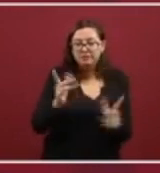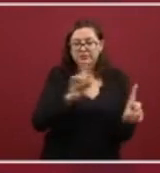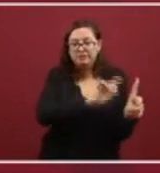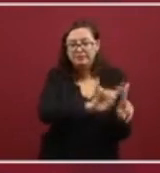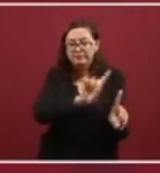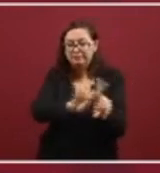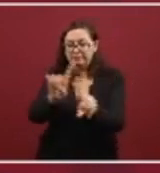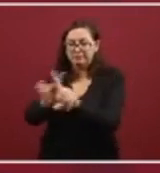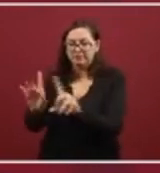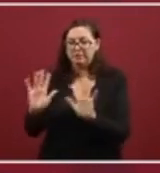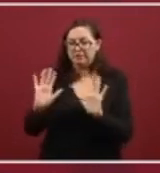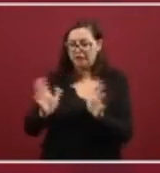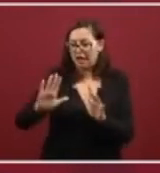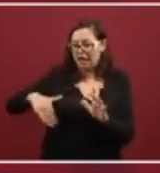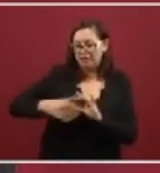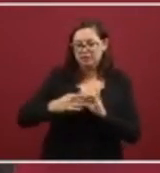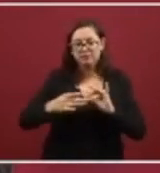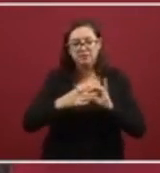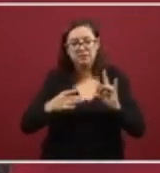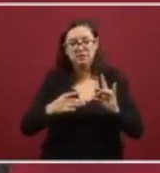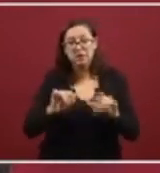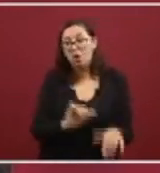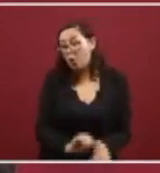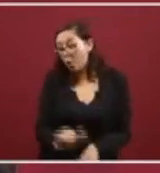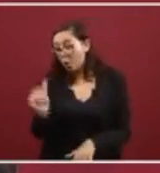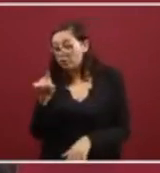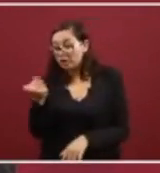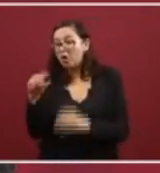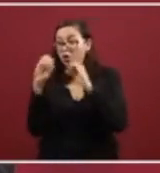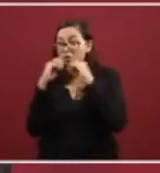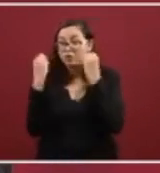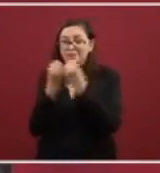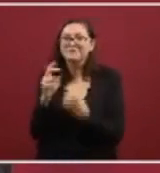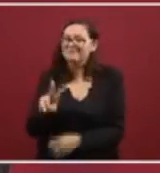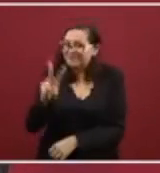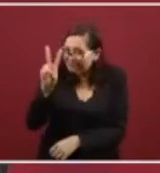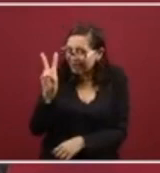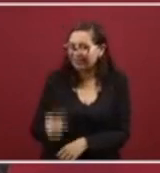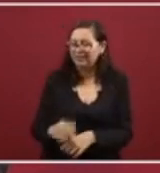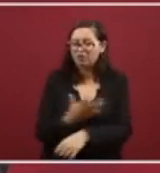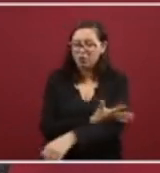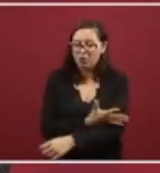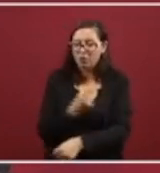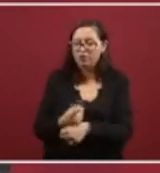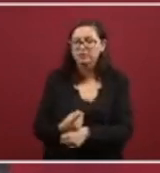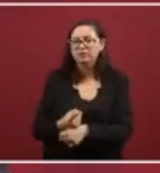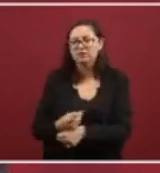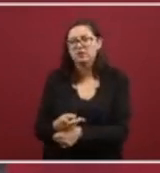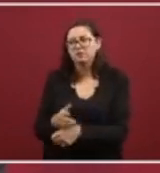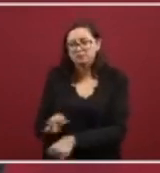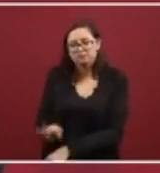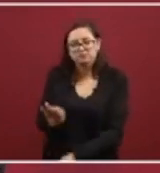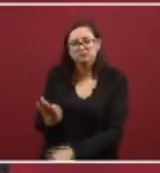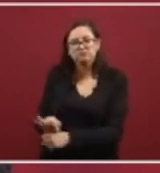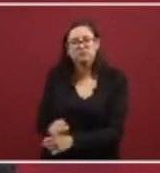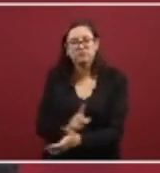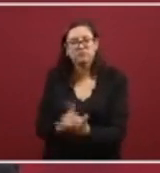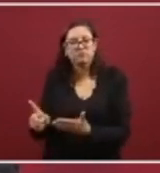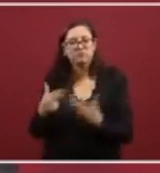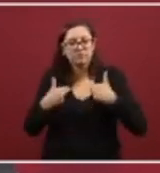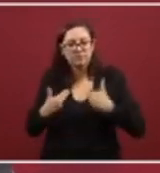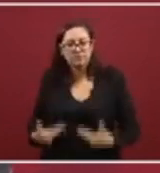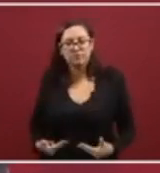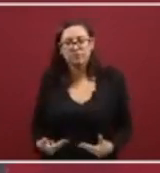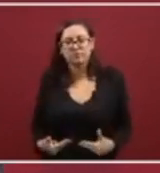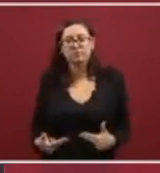las organizaciones que sí tienen un compromiso, desde luego legítimo, con los derechos humanos,